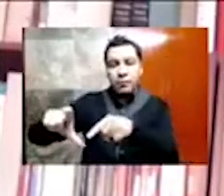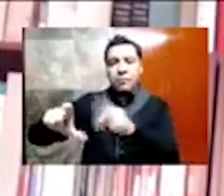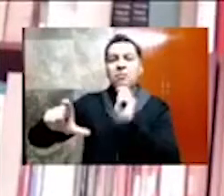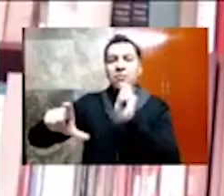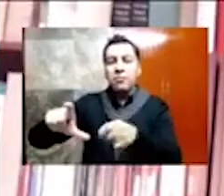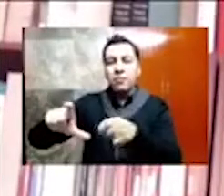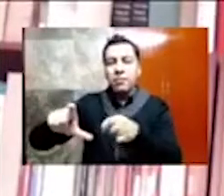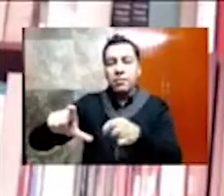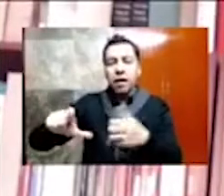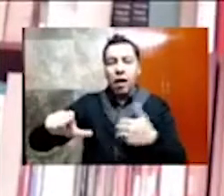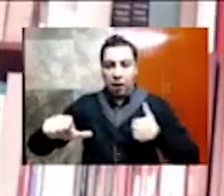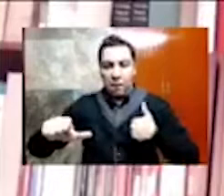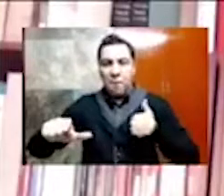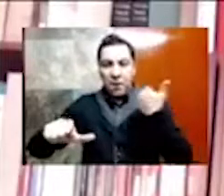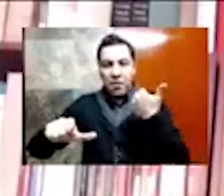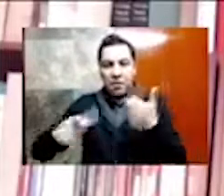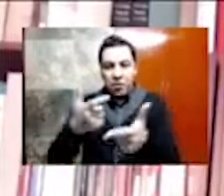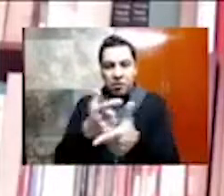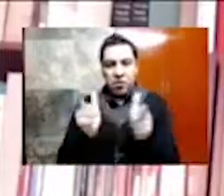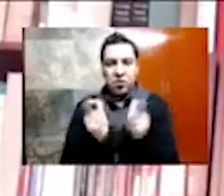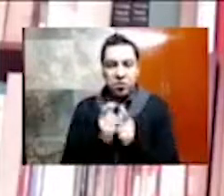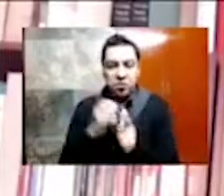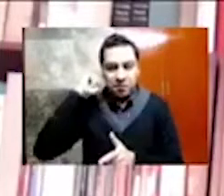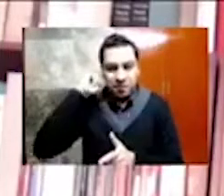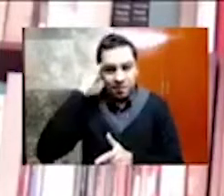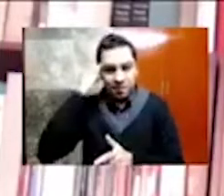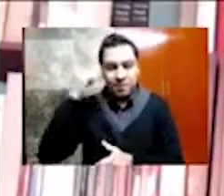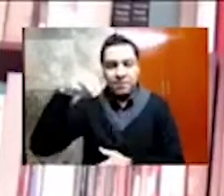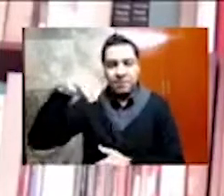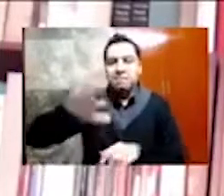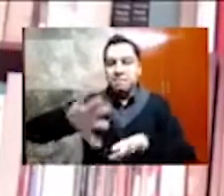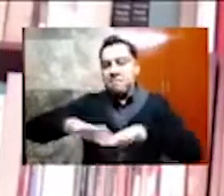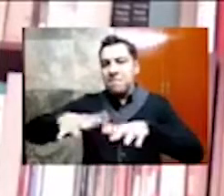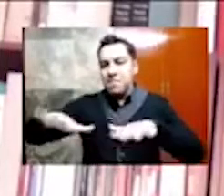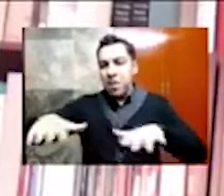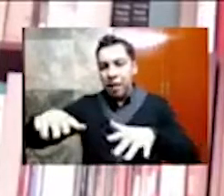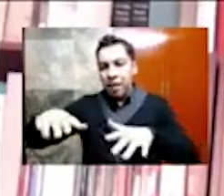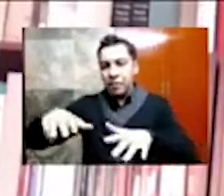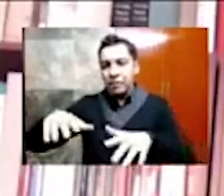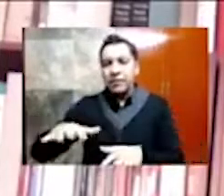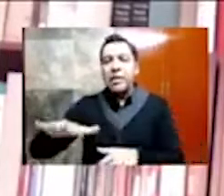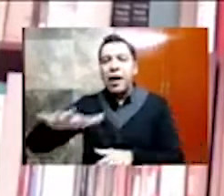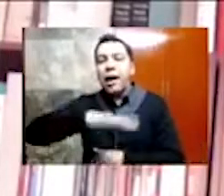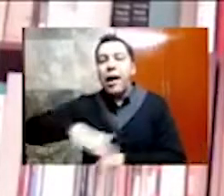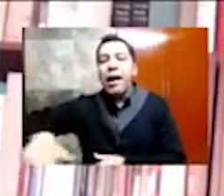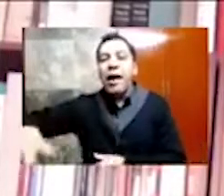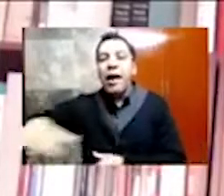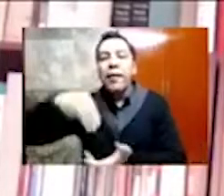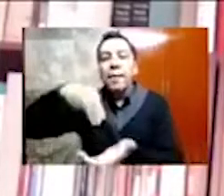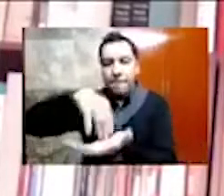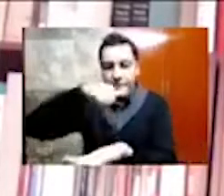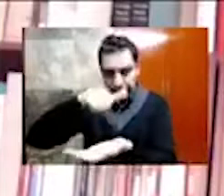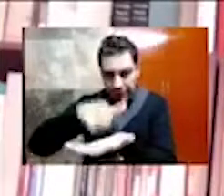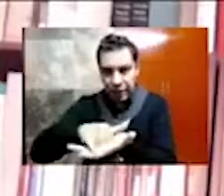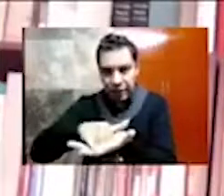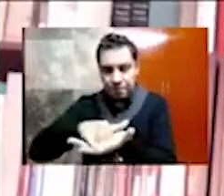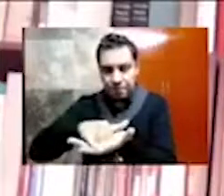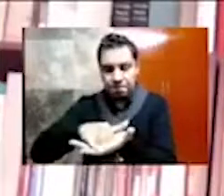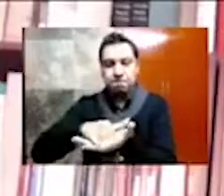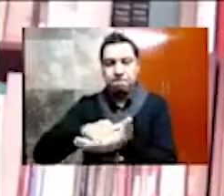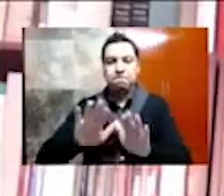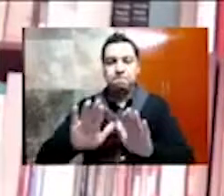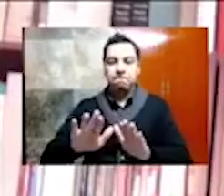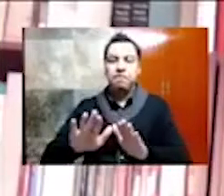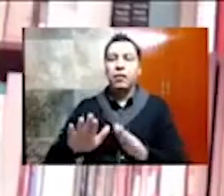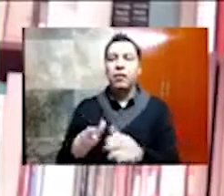incluso mundial. Esto incluye, desde luego, el área maya. A lo largo del tiempo, los grupos humanos se